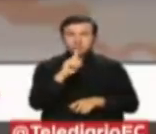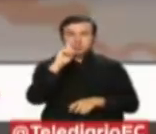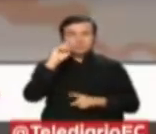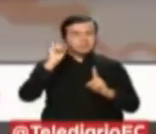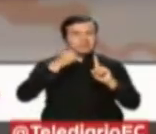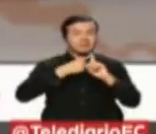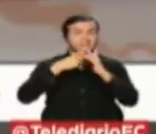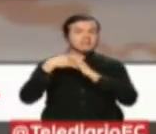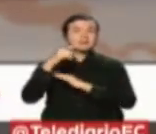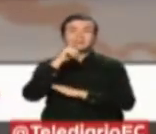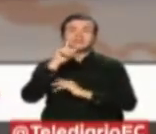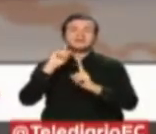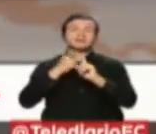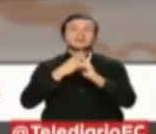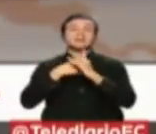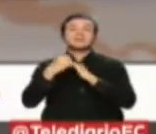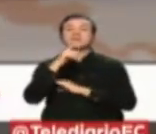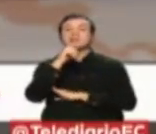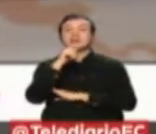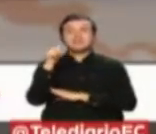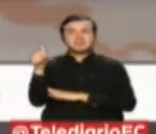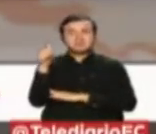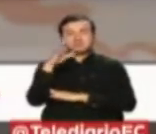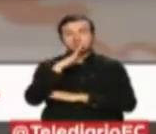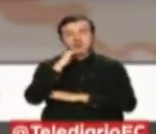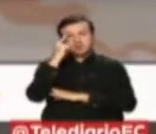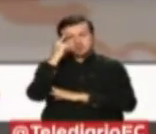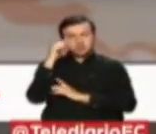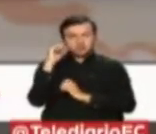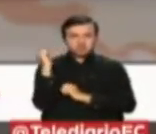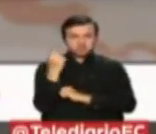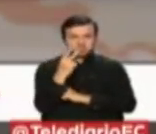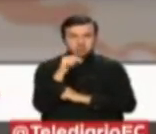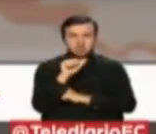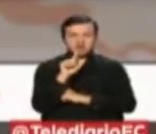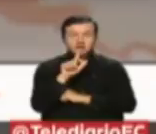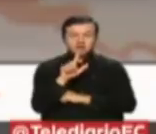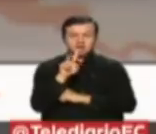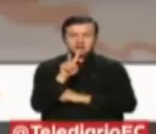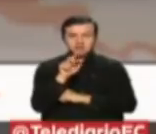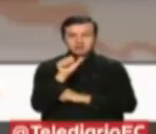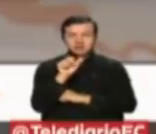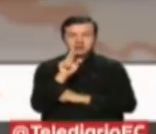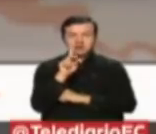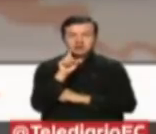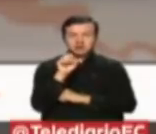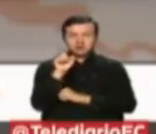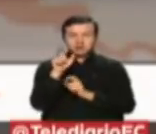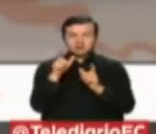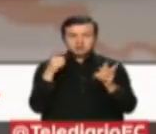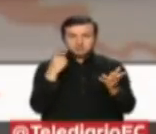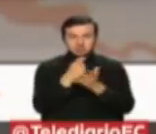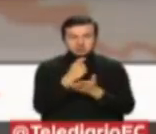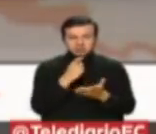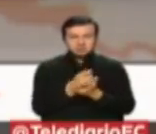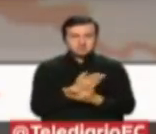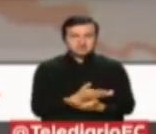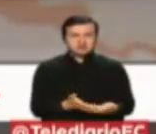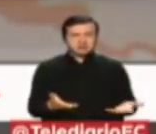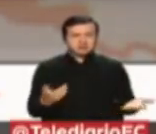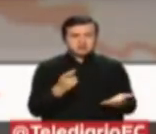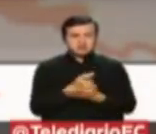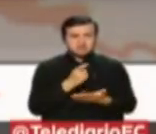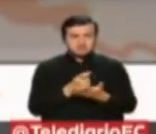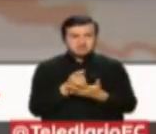y no dio la cara a la justicia fue correa hoy el segundo bis alvarado y decir que son perseguidos es totalmente